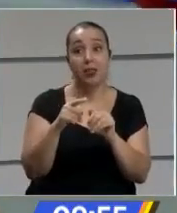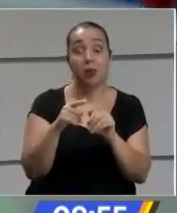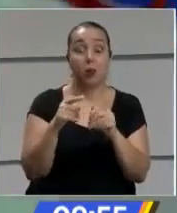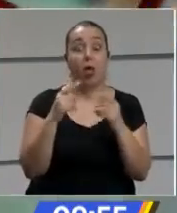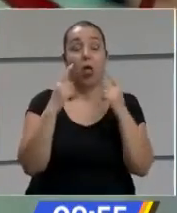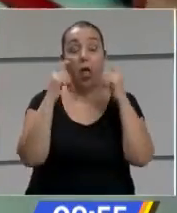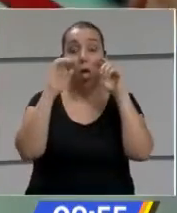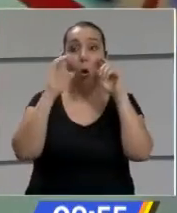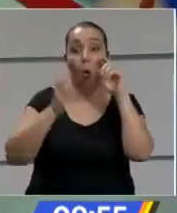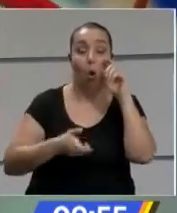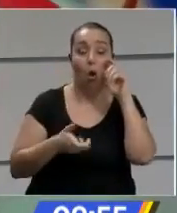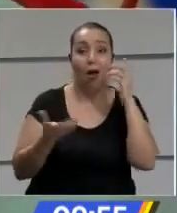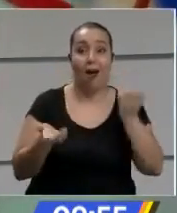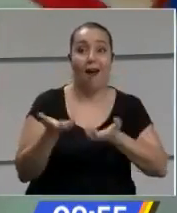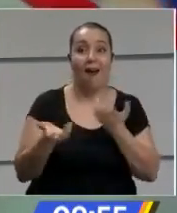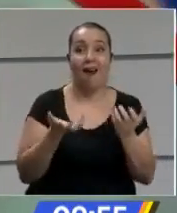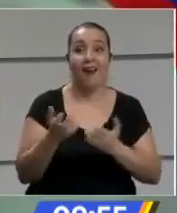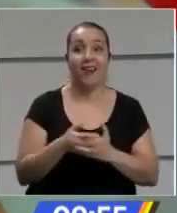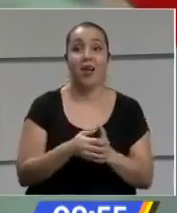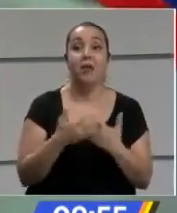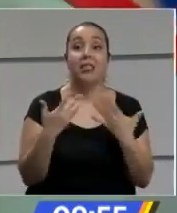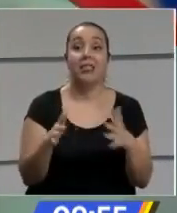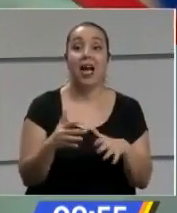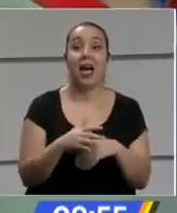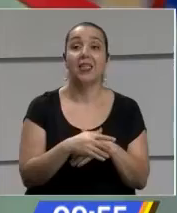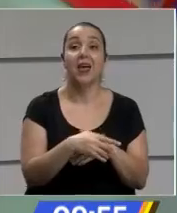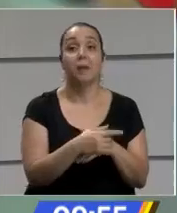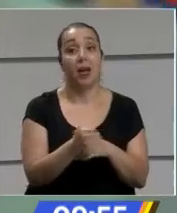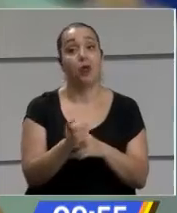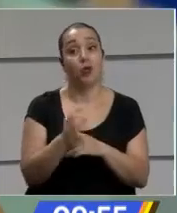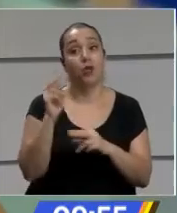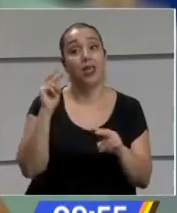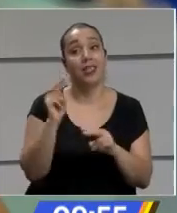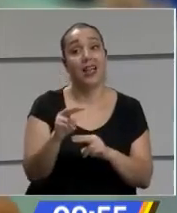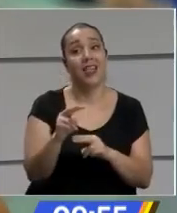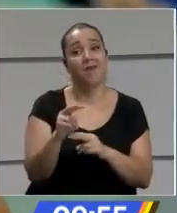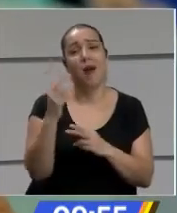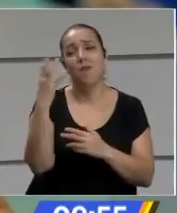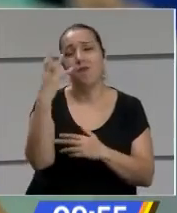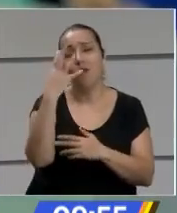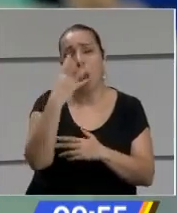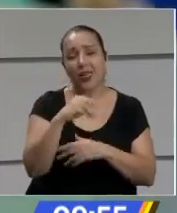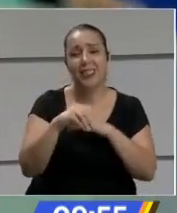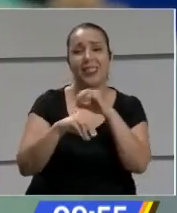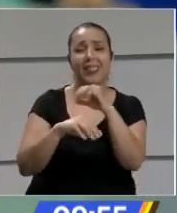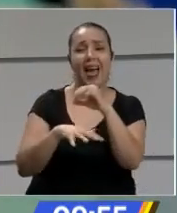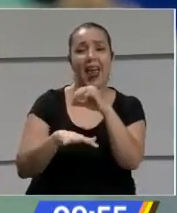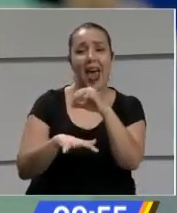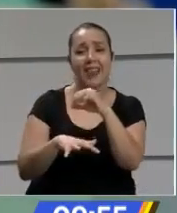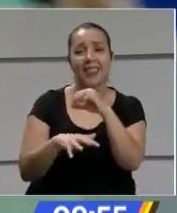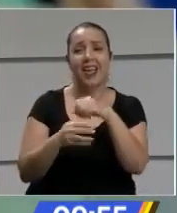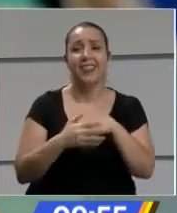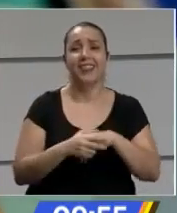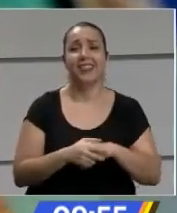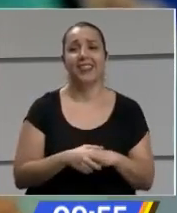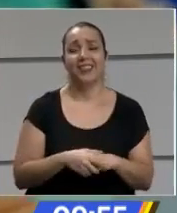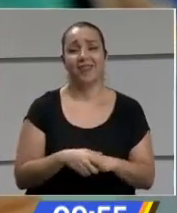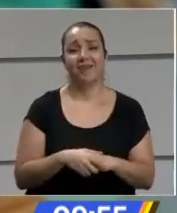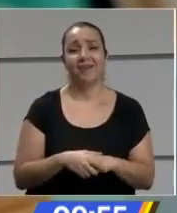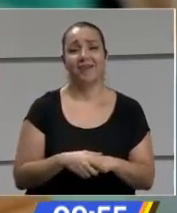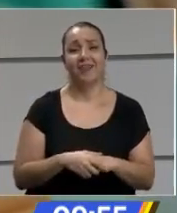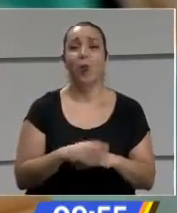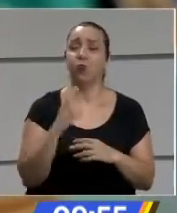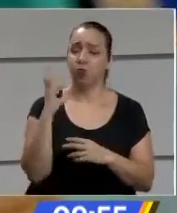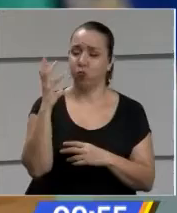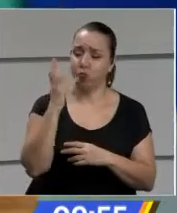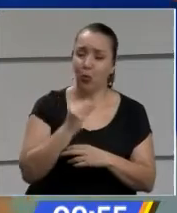estaba perdiendo un ojo. Ok, ahí está, para que la vean. Vean qué bonita que quedó bella, la mía. ¿Eh? Exactamente. Qué